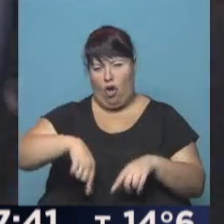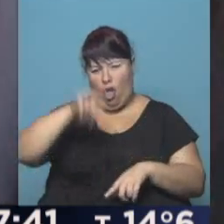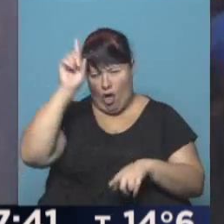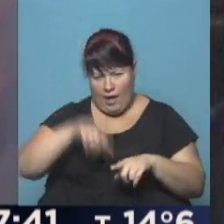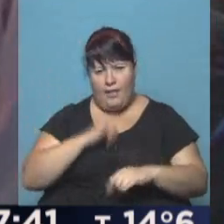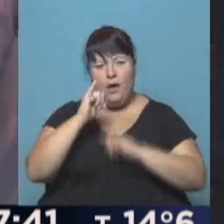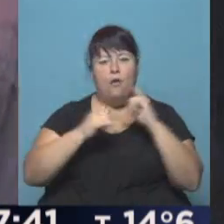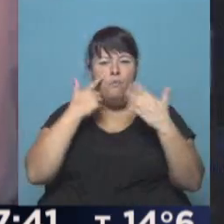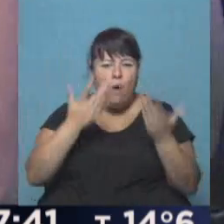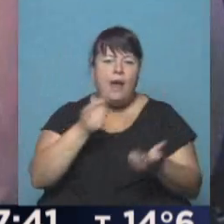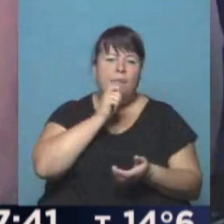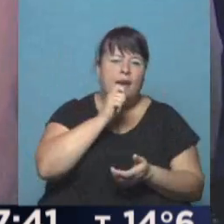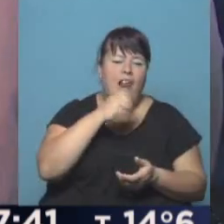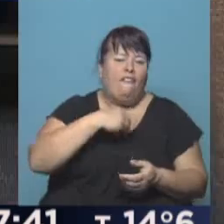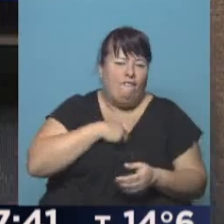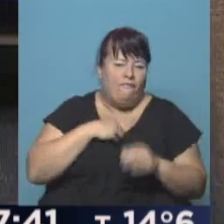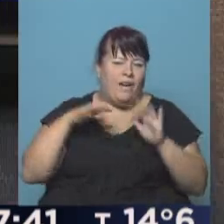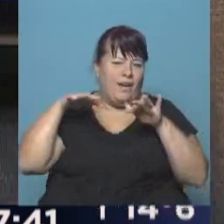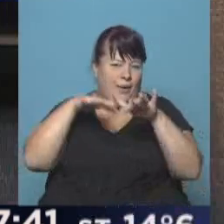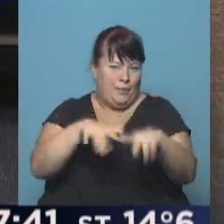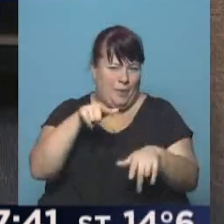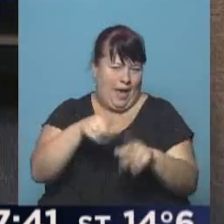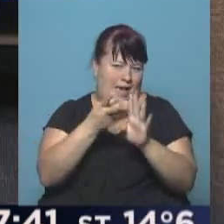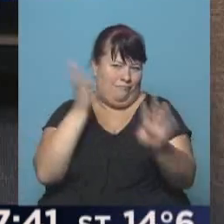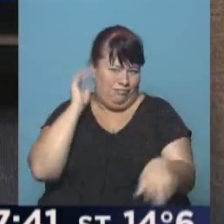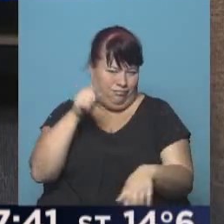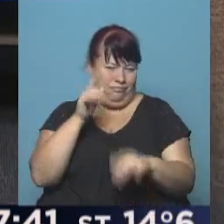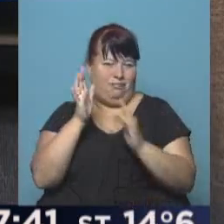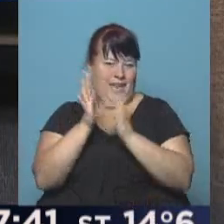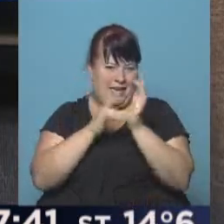estará compartiendo testimonios de los fieles que están llegando claro está allí a esta basílica